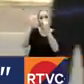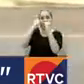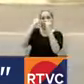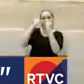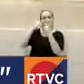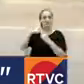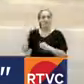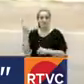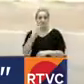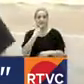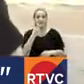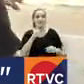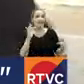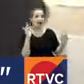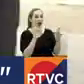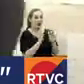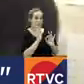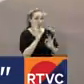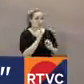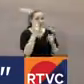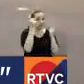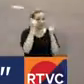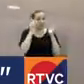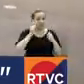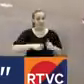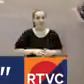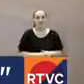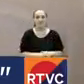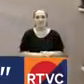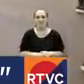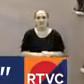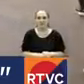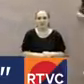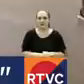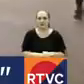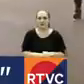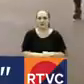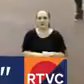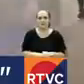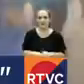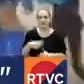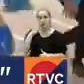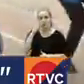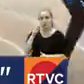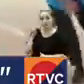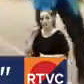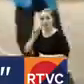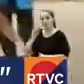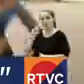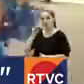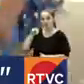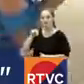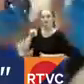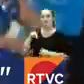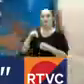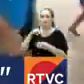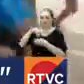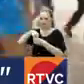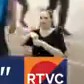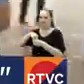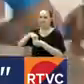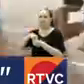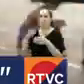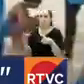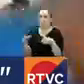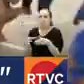dicen muchos, su pimienta. Iván Hurtado es uno de los bailarines de esta escuela en el oriente de Cali. Hace parte del